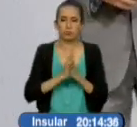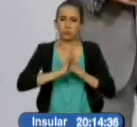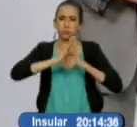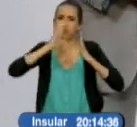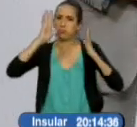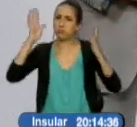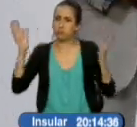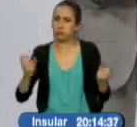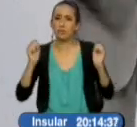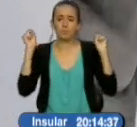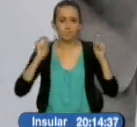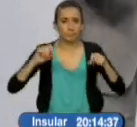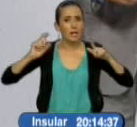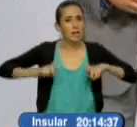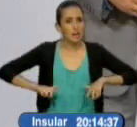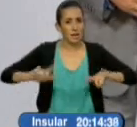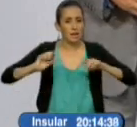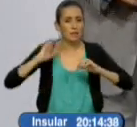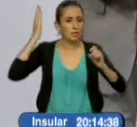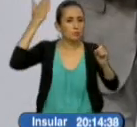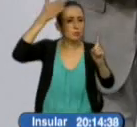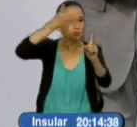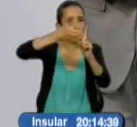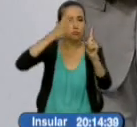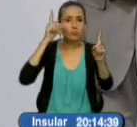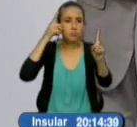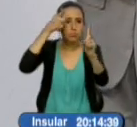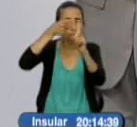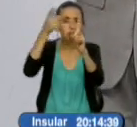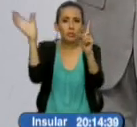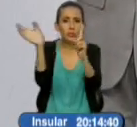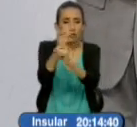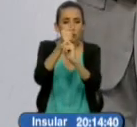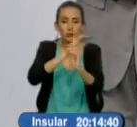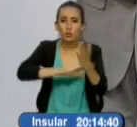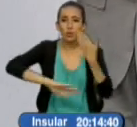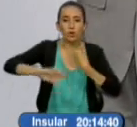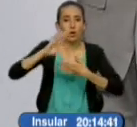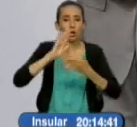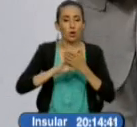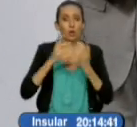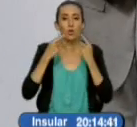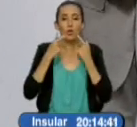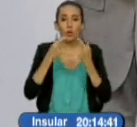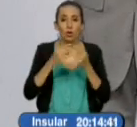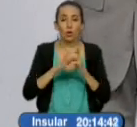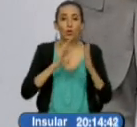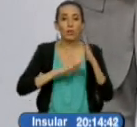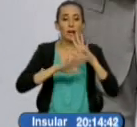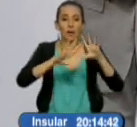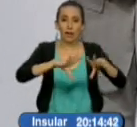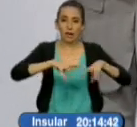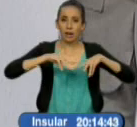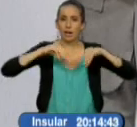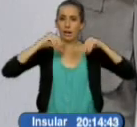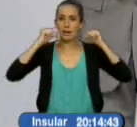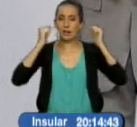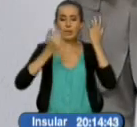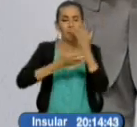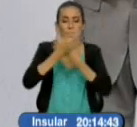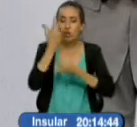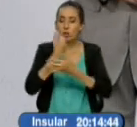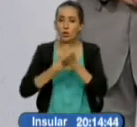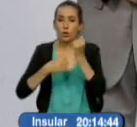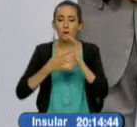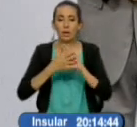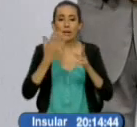obvio que el presidente Moreno le apunta a la dinamización del sector productivo, sobre todo a nivel agrícola, manufacturas, comercio, vivienda